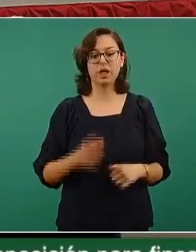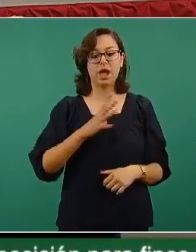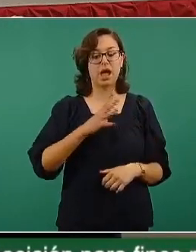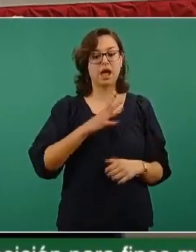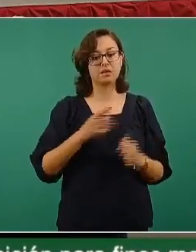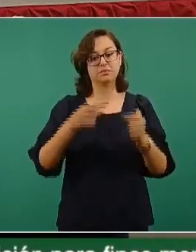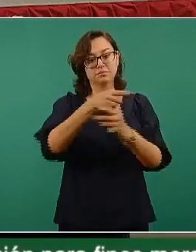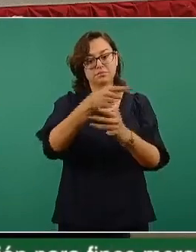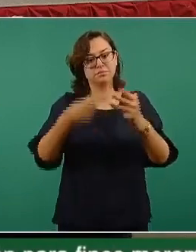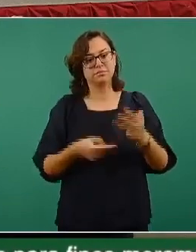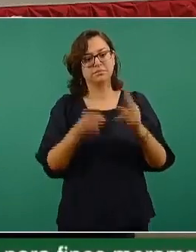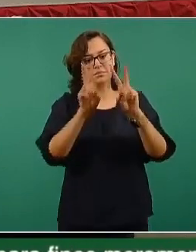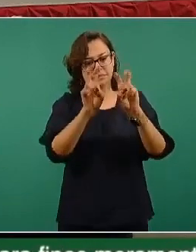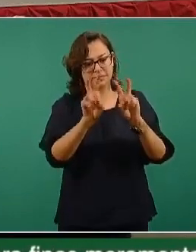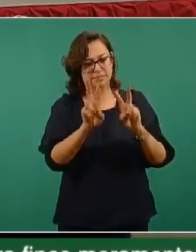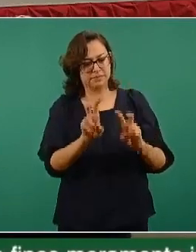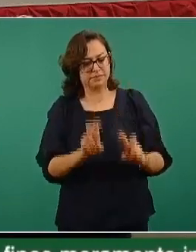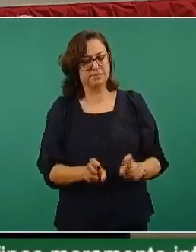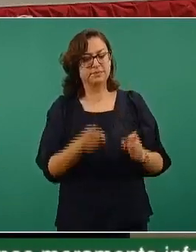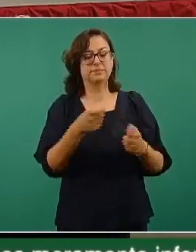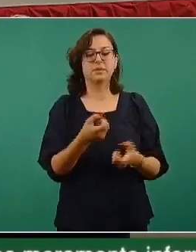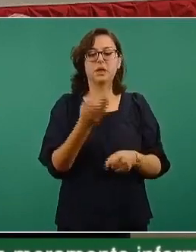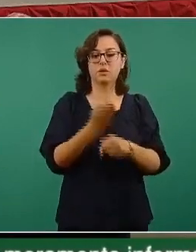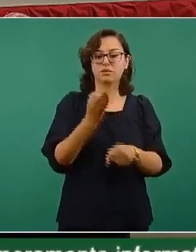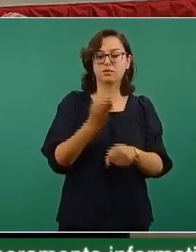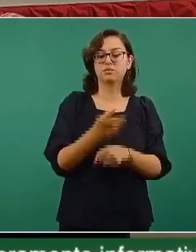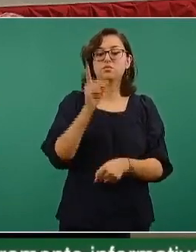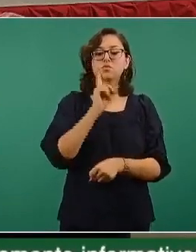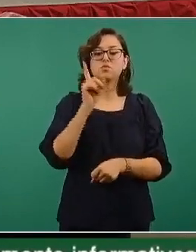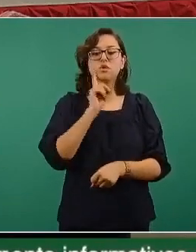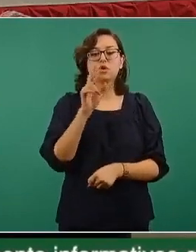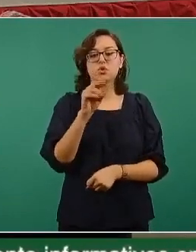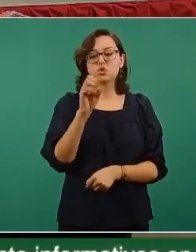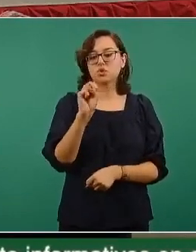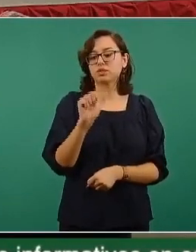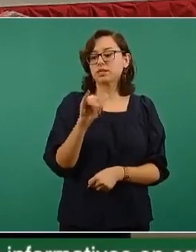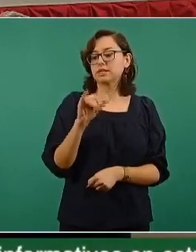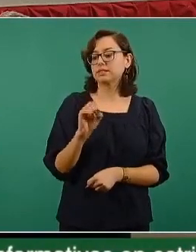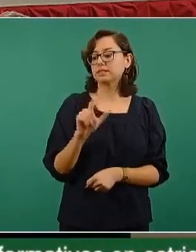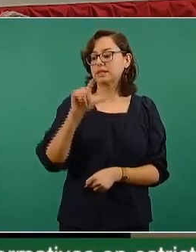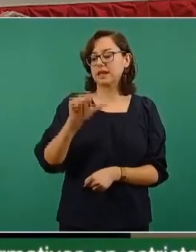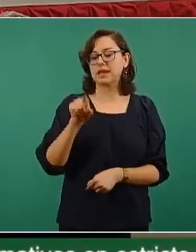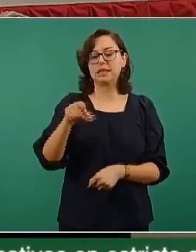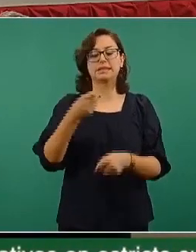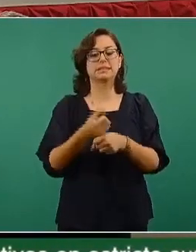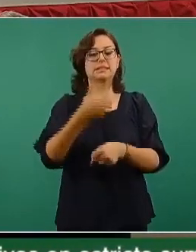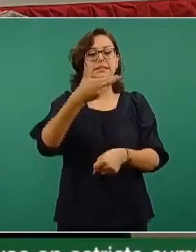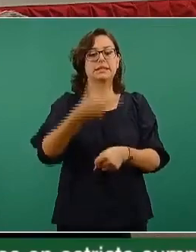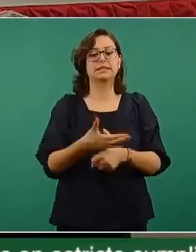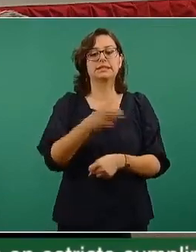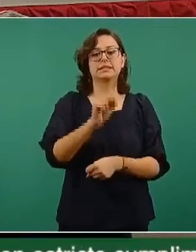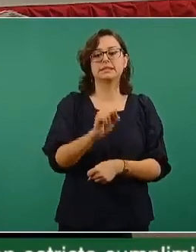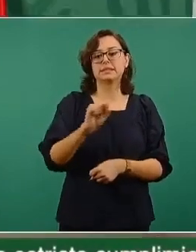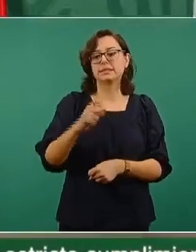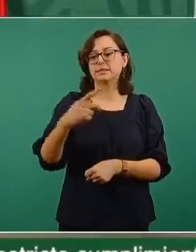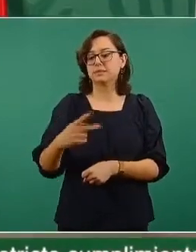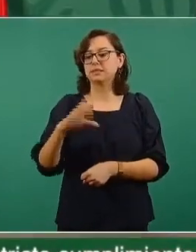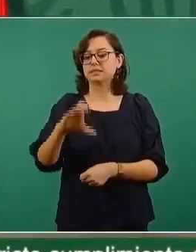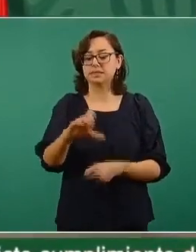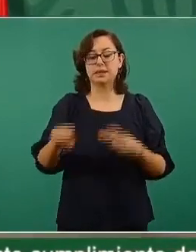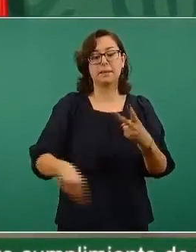Pública, Rosa Isela Rodríguez, y también la licenciada Olga Sánchez